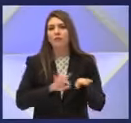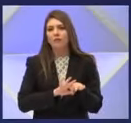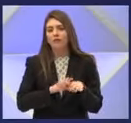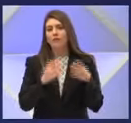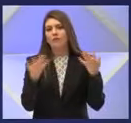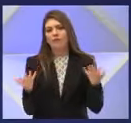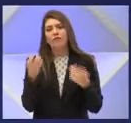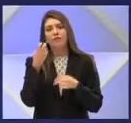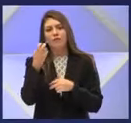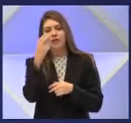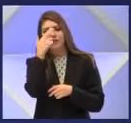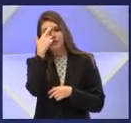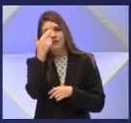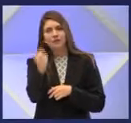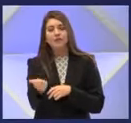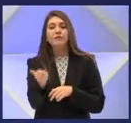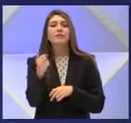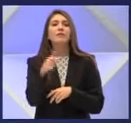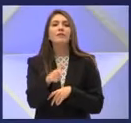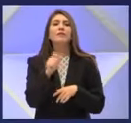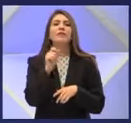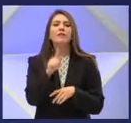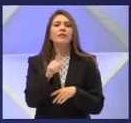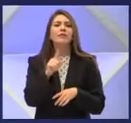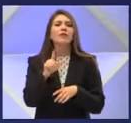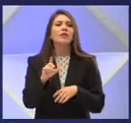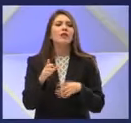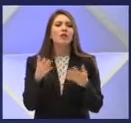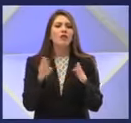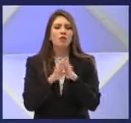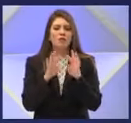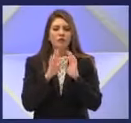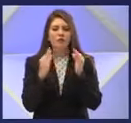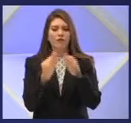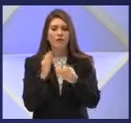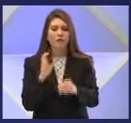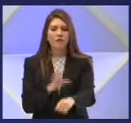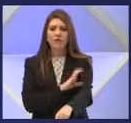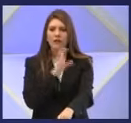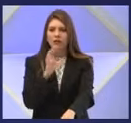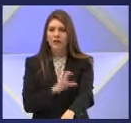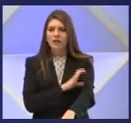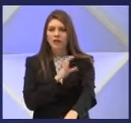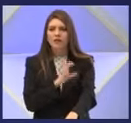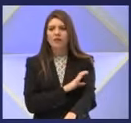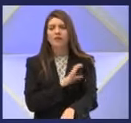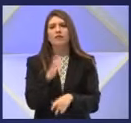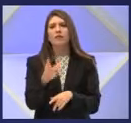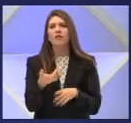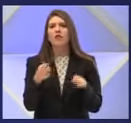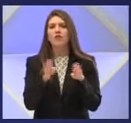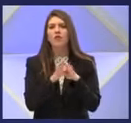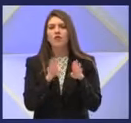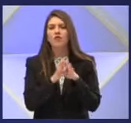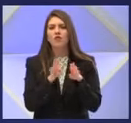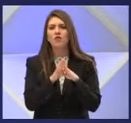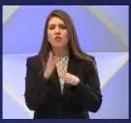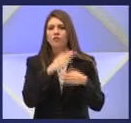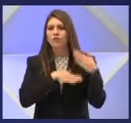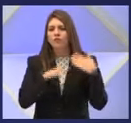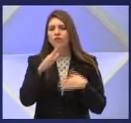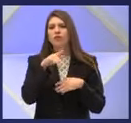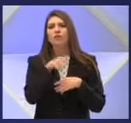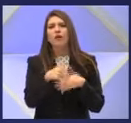con sistemas de energía inteligentes donde se se optimiza